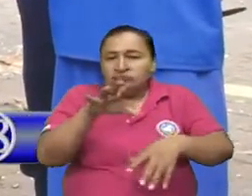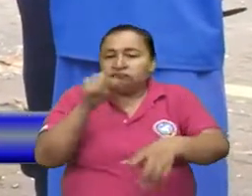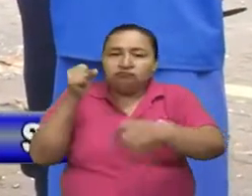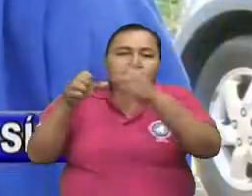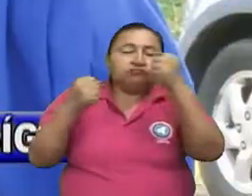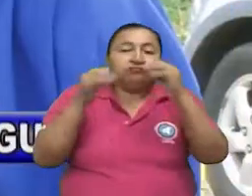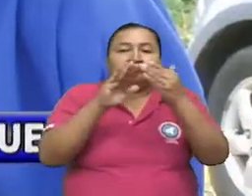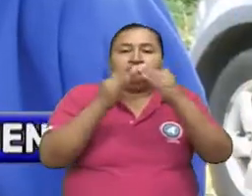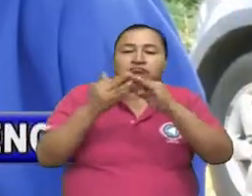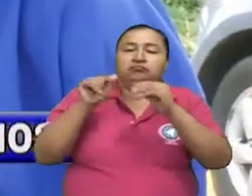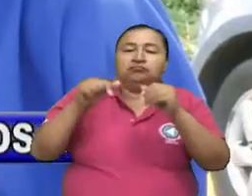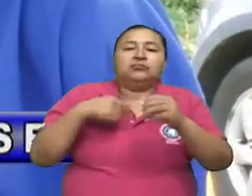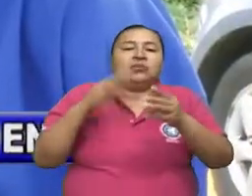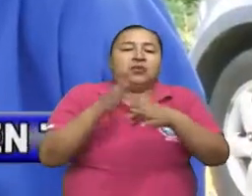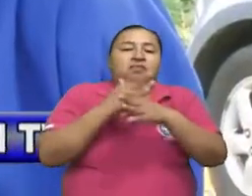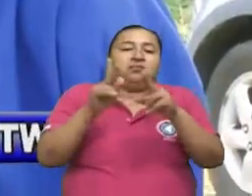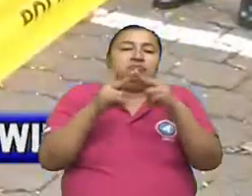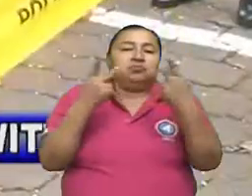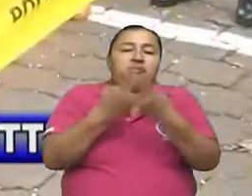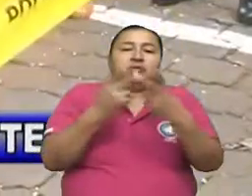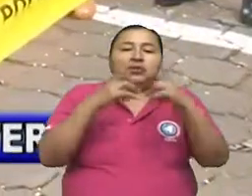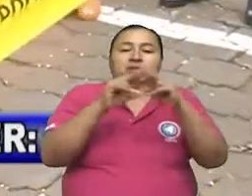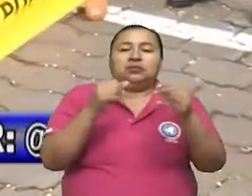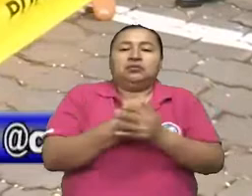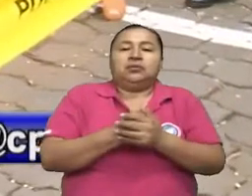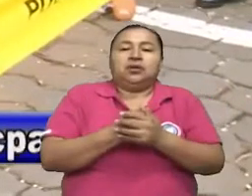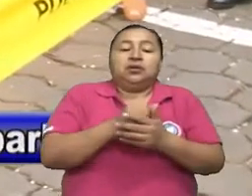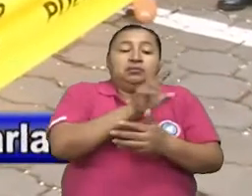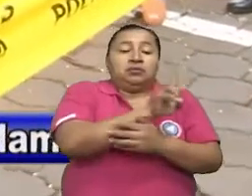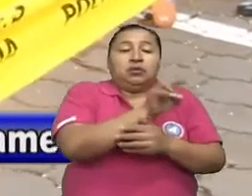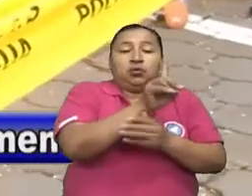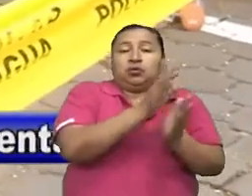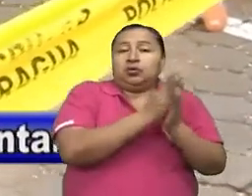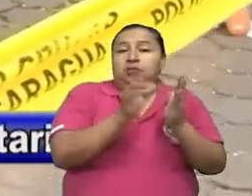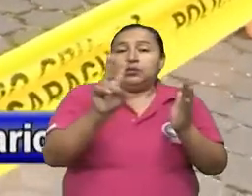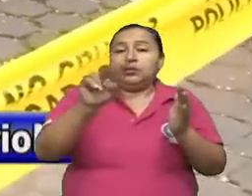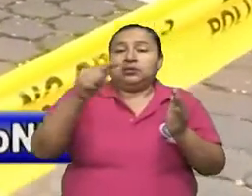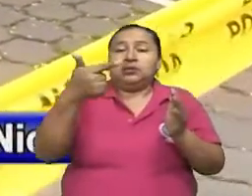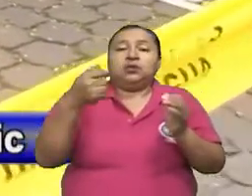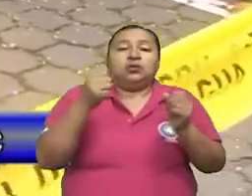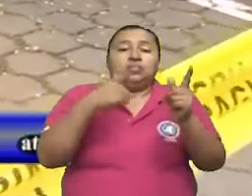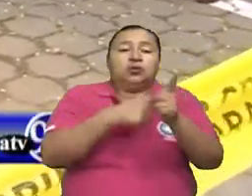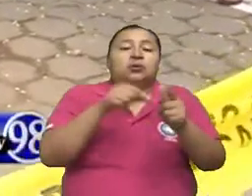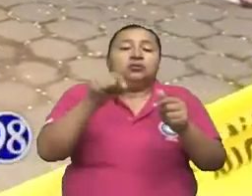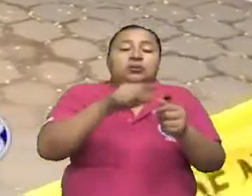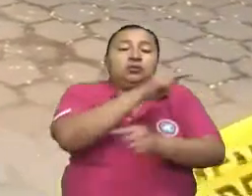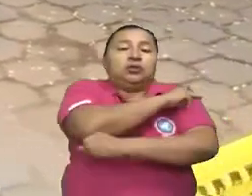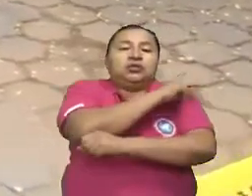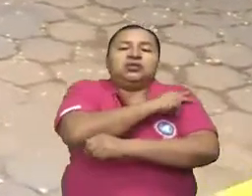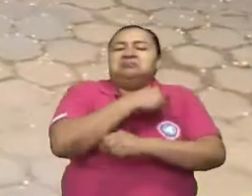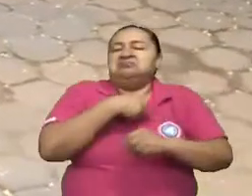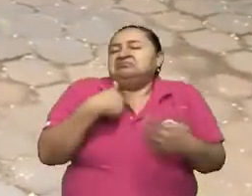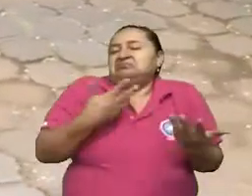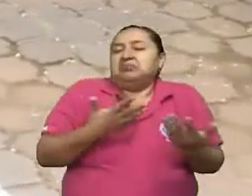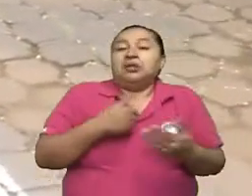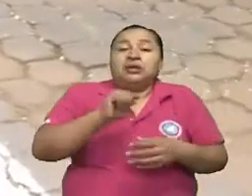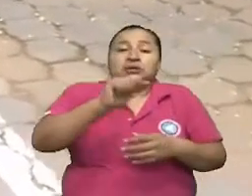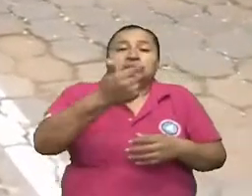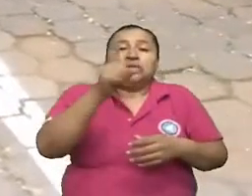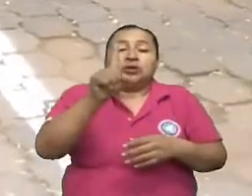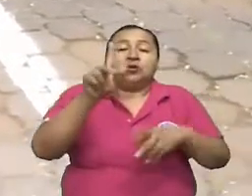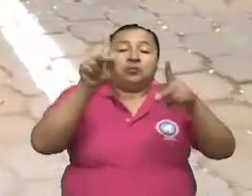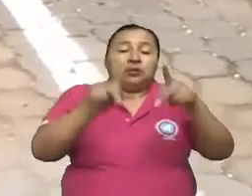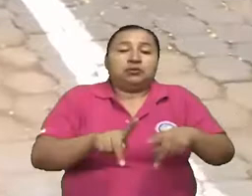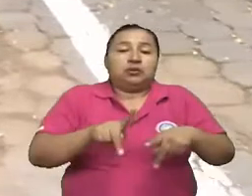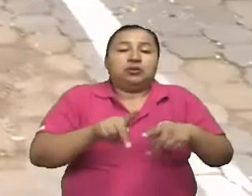los barrios y comunidades del país... Entre el 21 al 27 de octubre, la institución del orden detuvo a 71 personas,